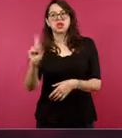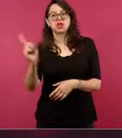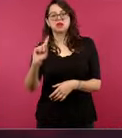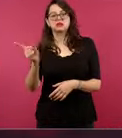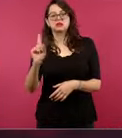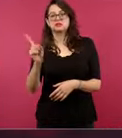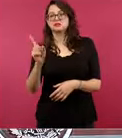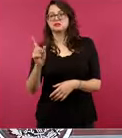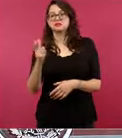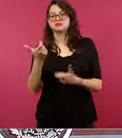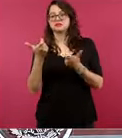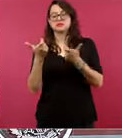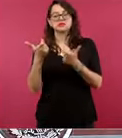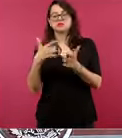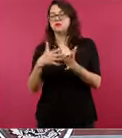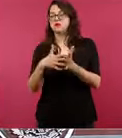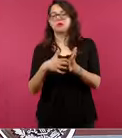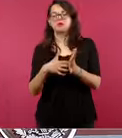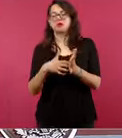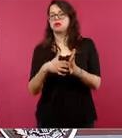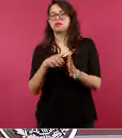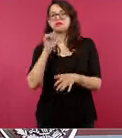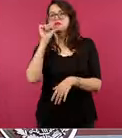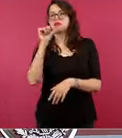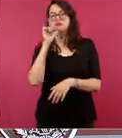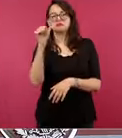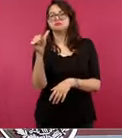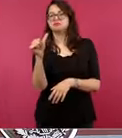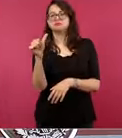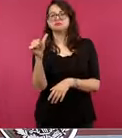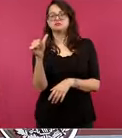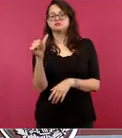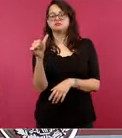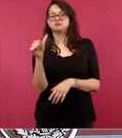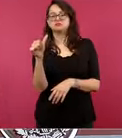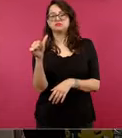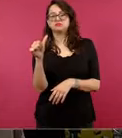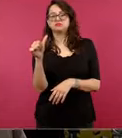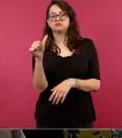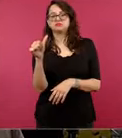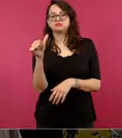se pueden ahorrar 800 mil millones, o lo que yo mencionaba.